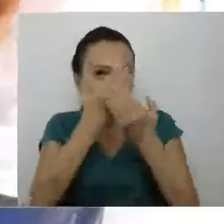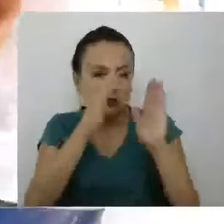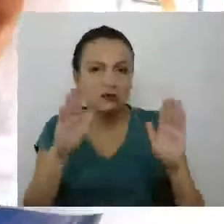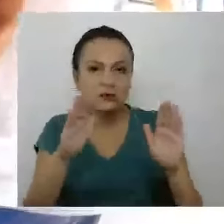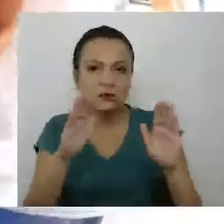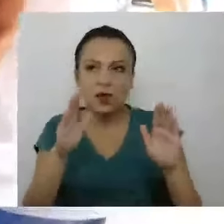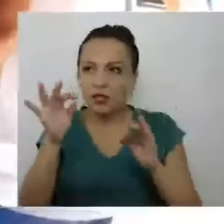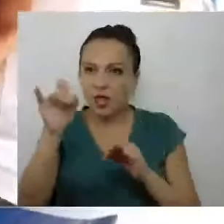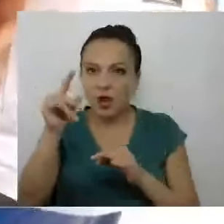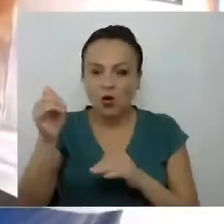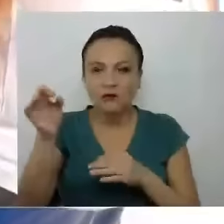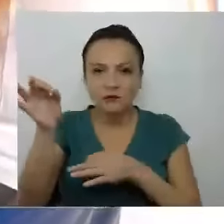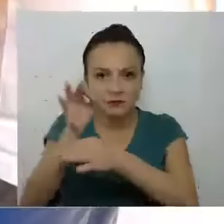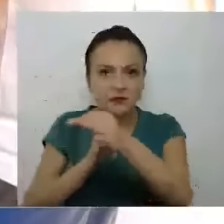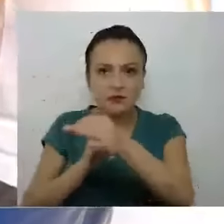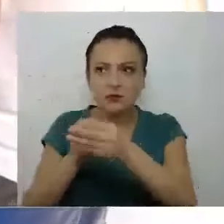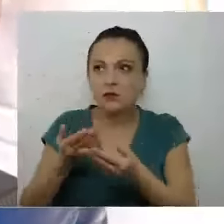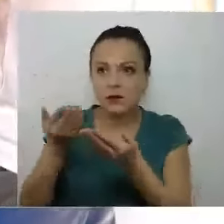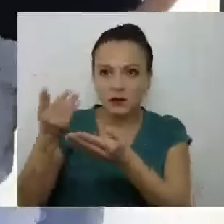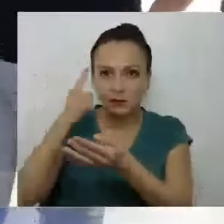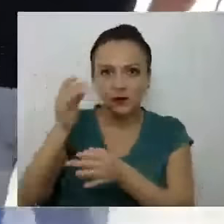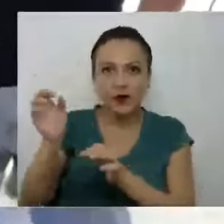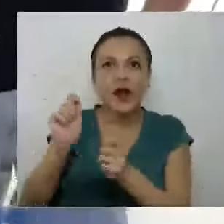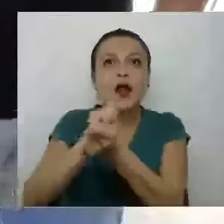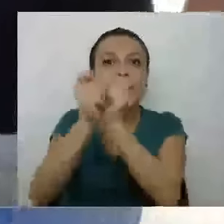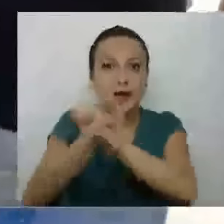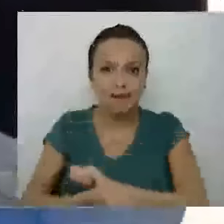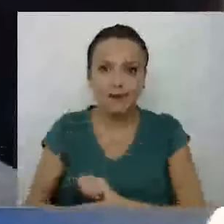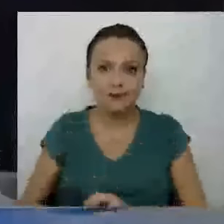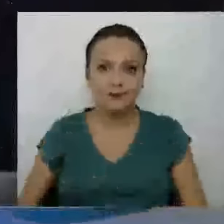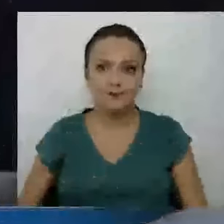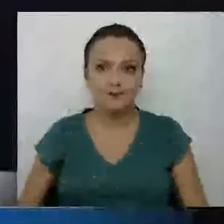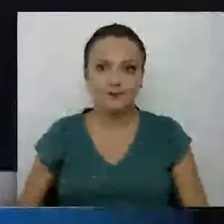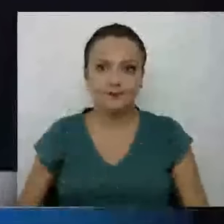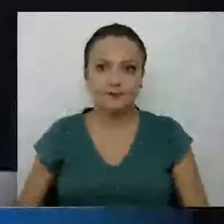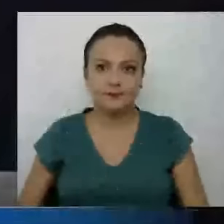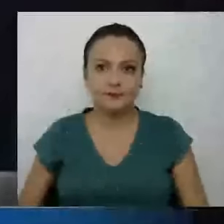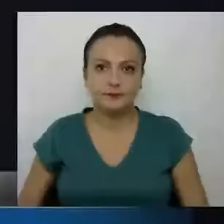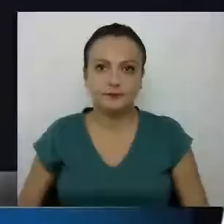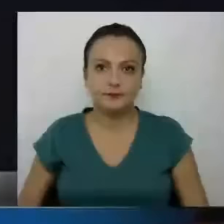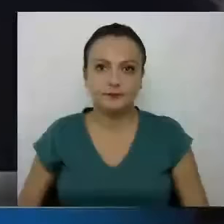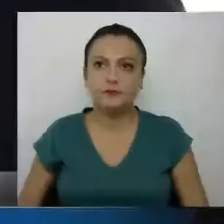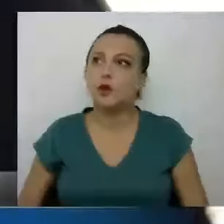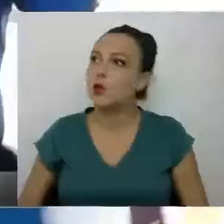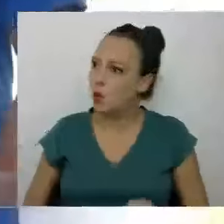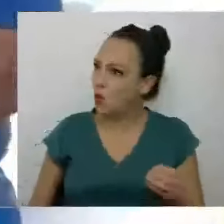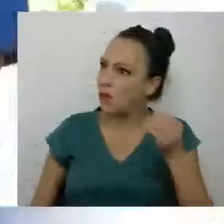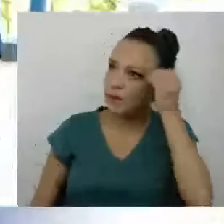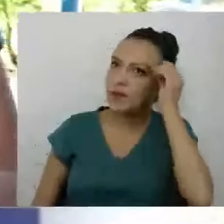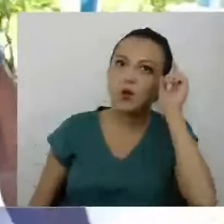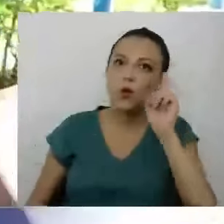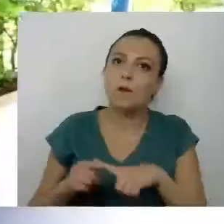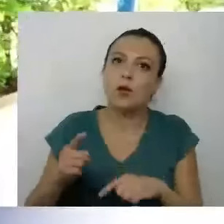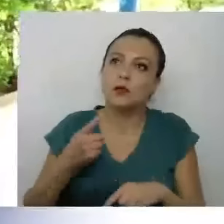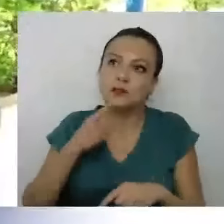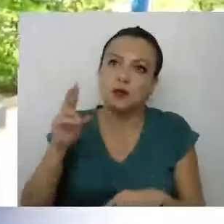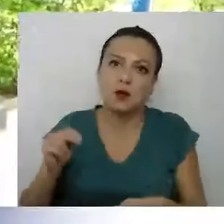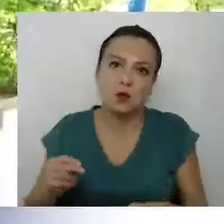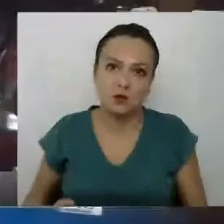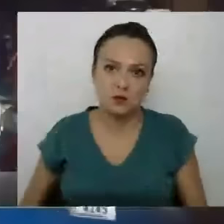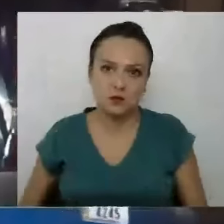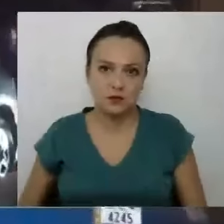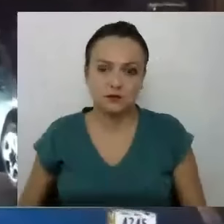Diego Miranda para hacer una transición del mando, don Johnny? Obviamente no puedo negarme. Yo